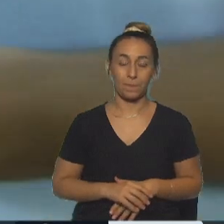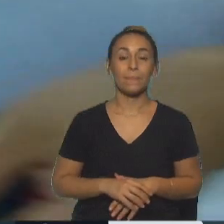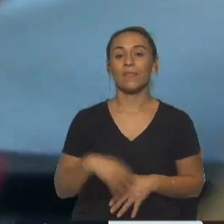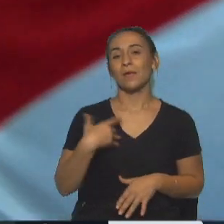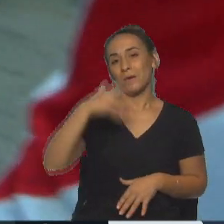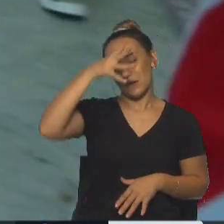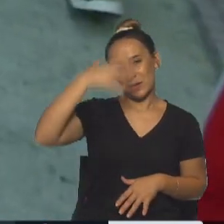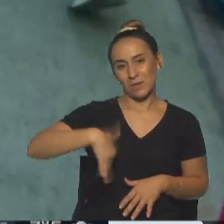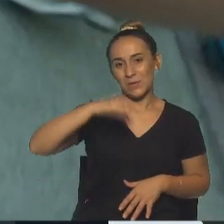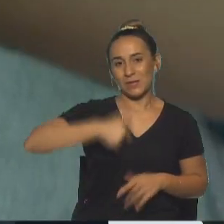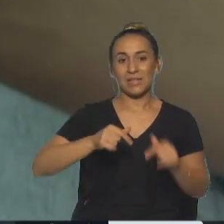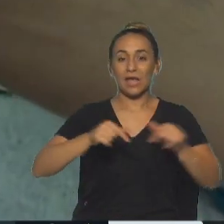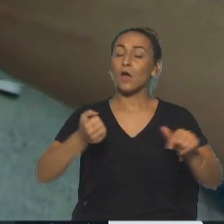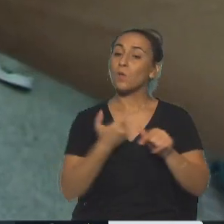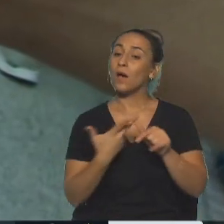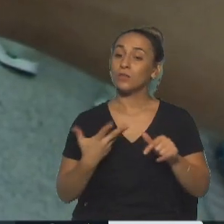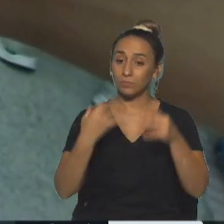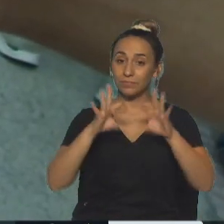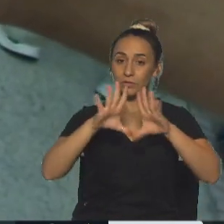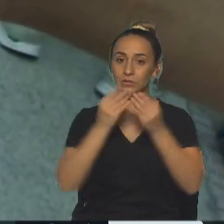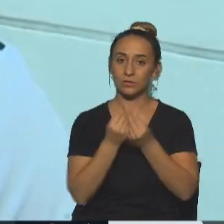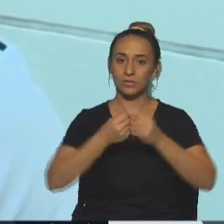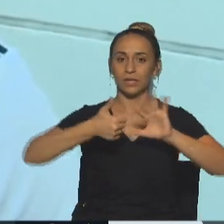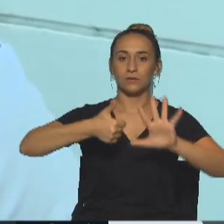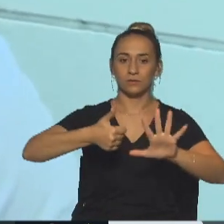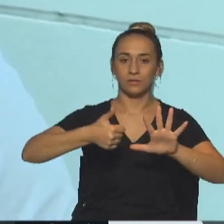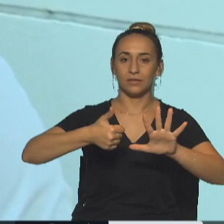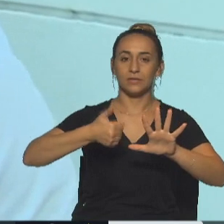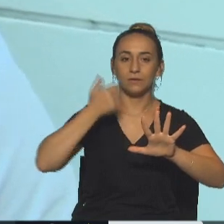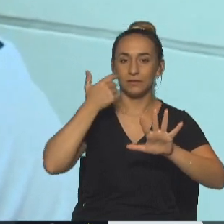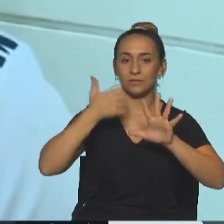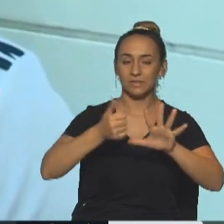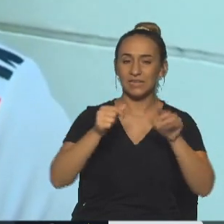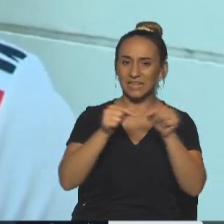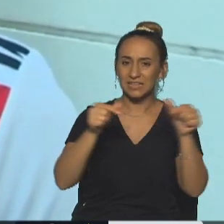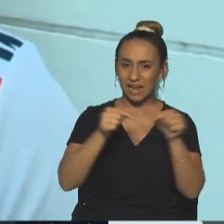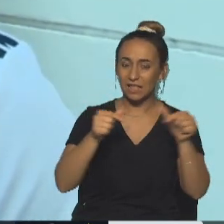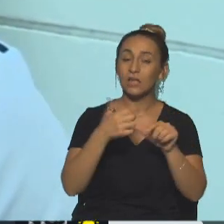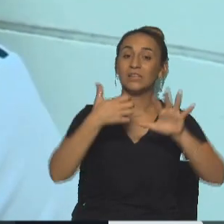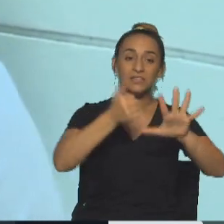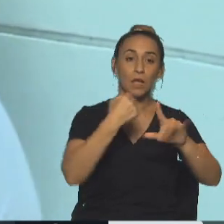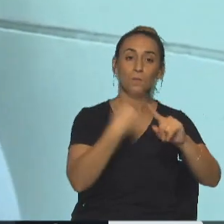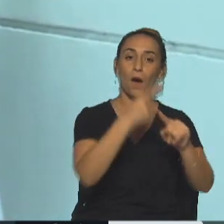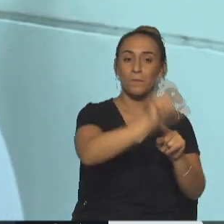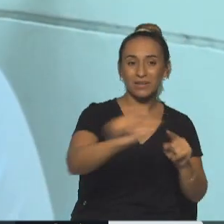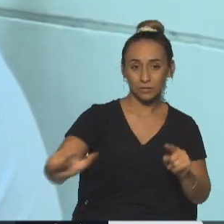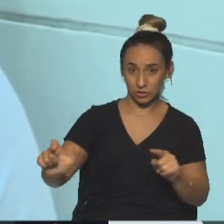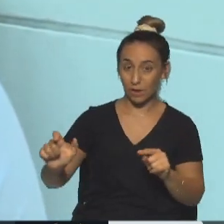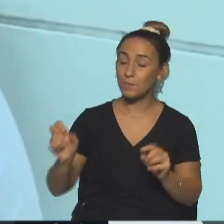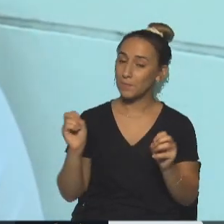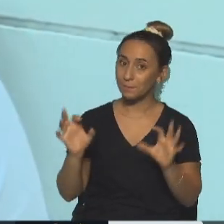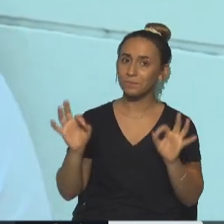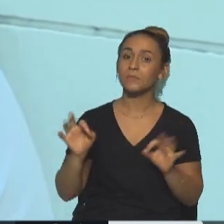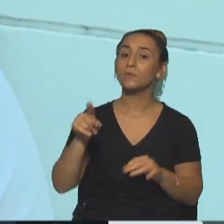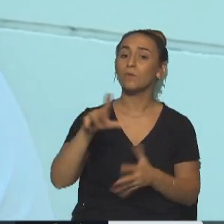Tenemos las entradas. Bueno, ¿cuántas pudiste sacar por la página? 6 entradas conseguimos. Bien, 6 por persona te permitía. 6 por persona, correcto. Bien. Bueno, estuviste en